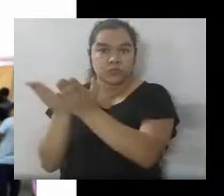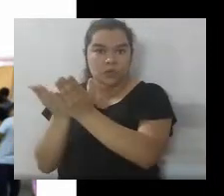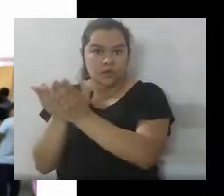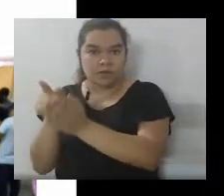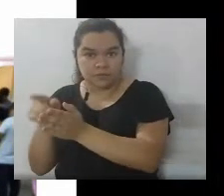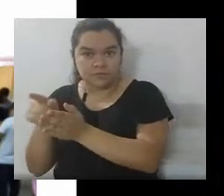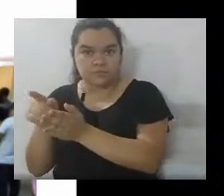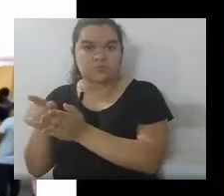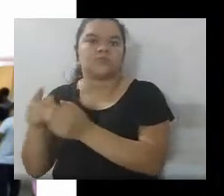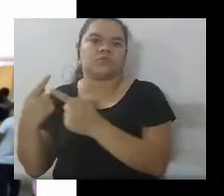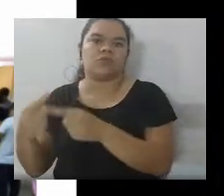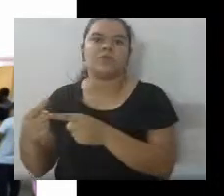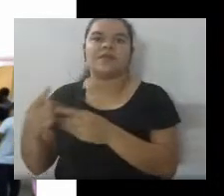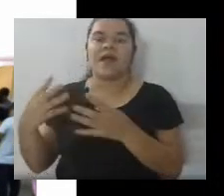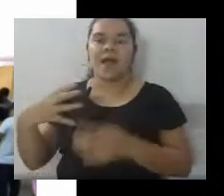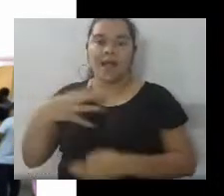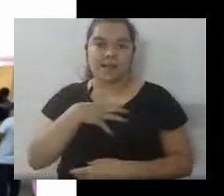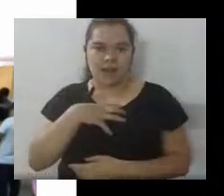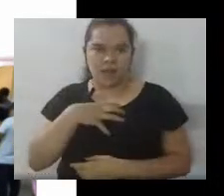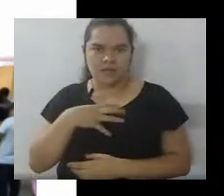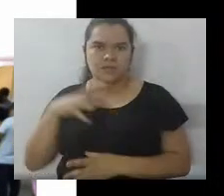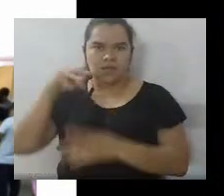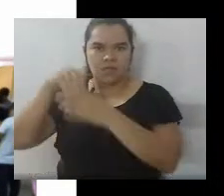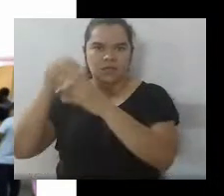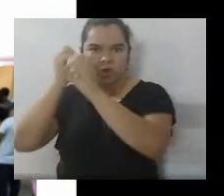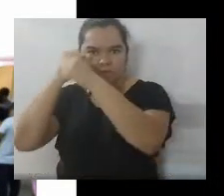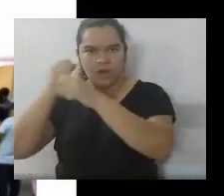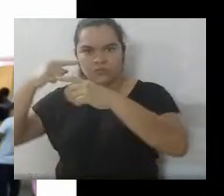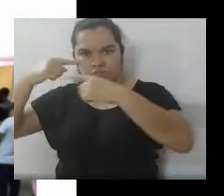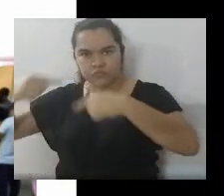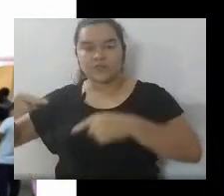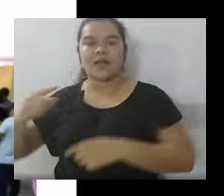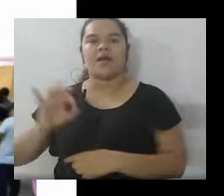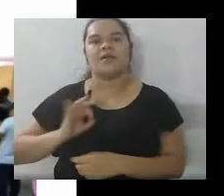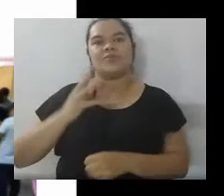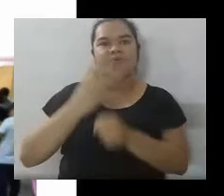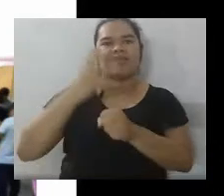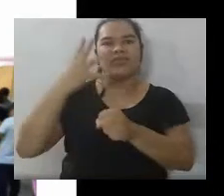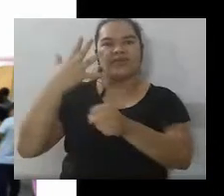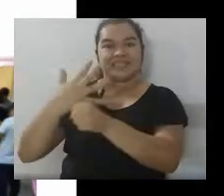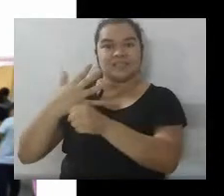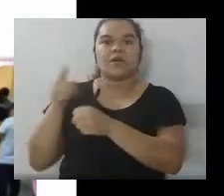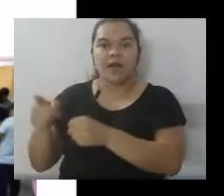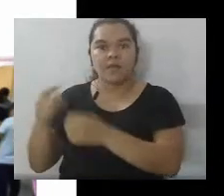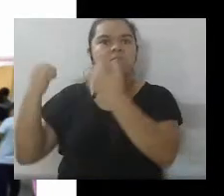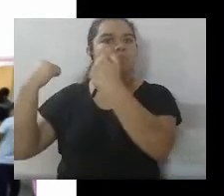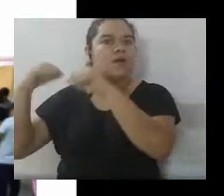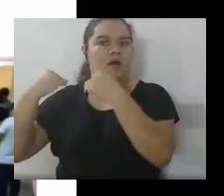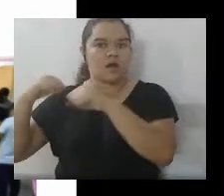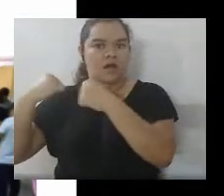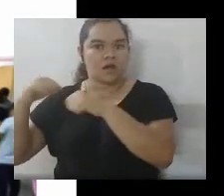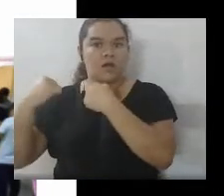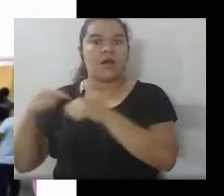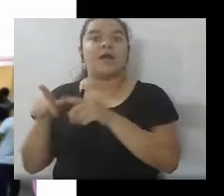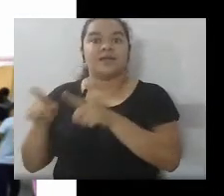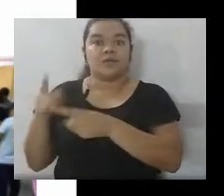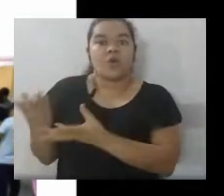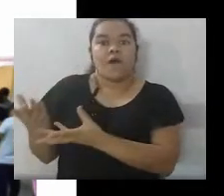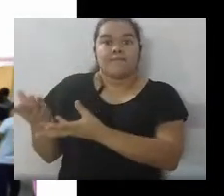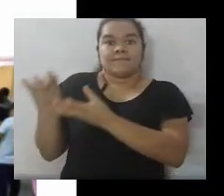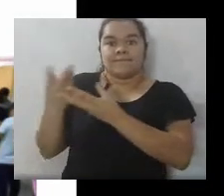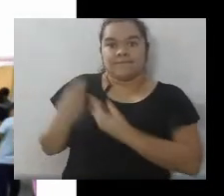son utilizados en las clases, en los laboratorios de cuarto y quinto año, y eso evidentemente repercute